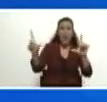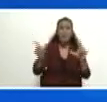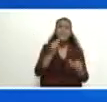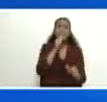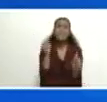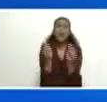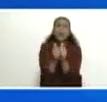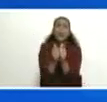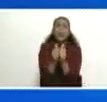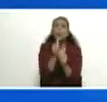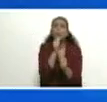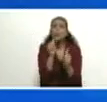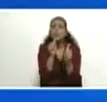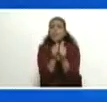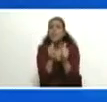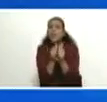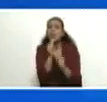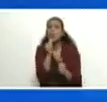está? ¿Quién está al lado de Terán?